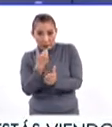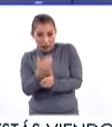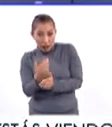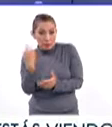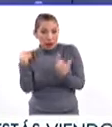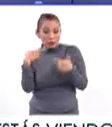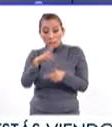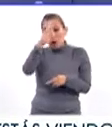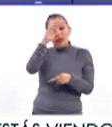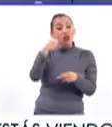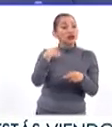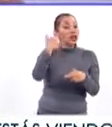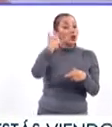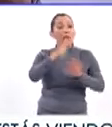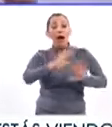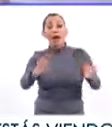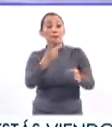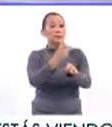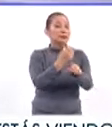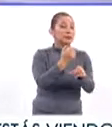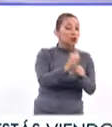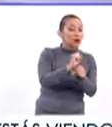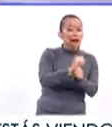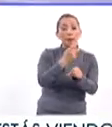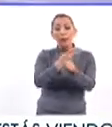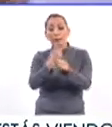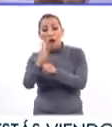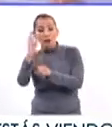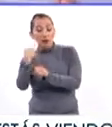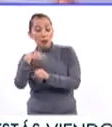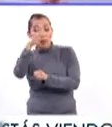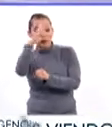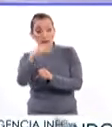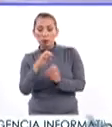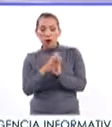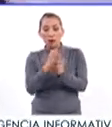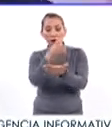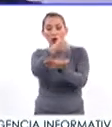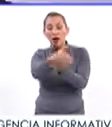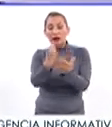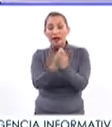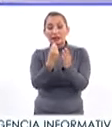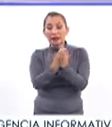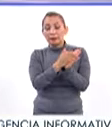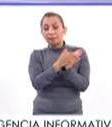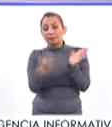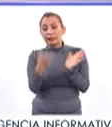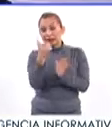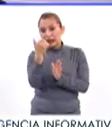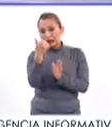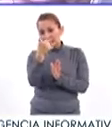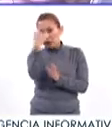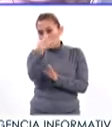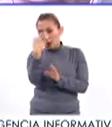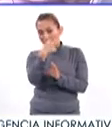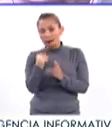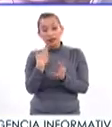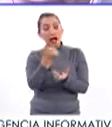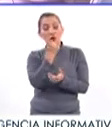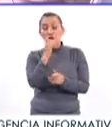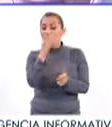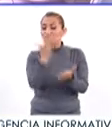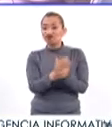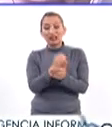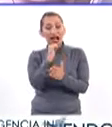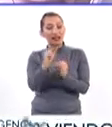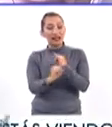sea, desde primaria, secundaria, preparatoria, incluso en la universidad? Si las clases o si el periodo escolar dura 6 horas, que esas 6 horas no